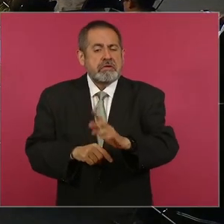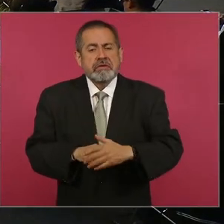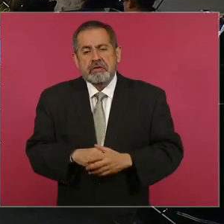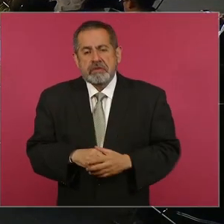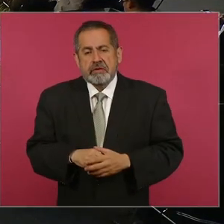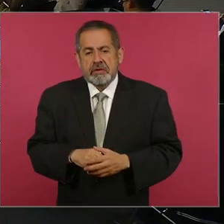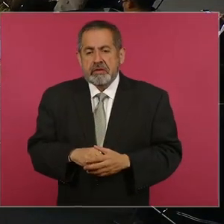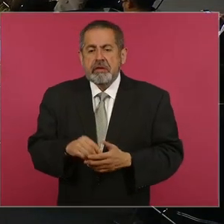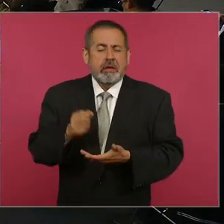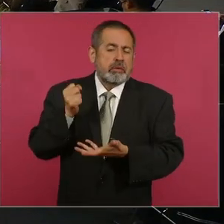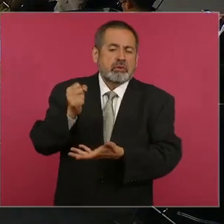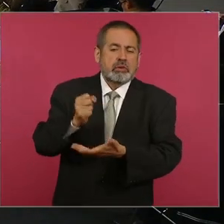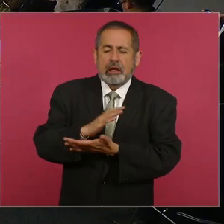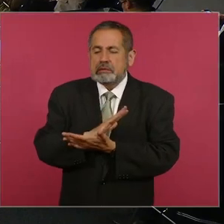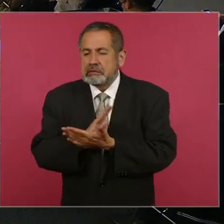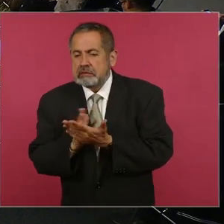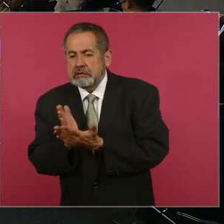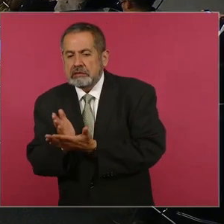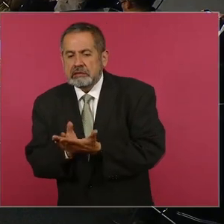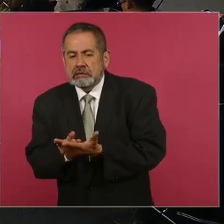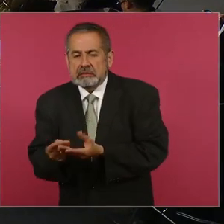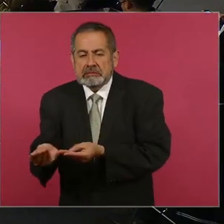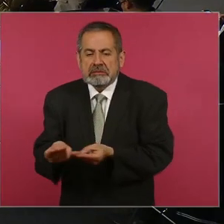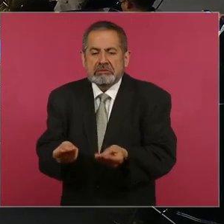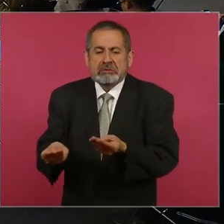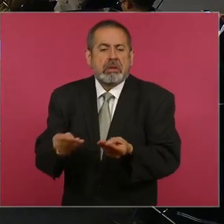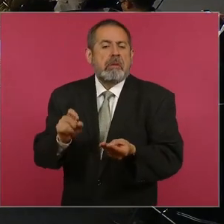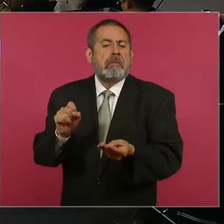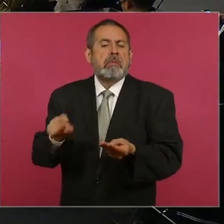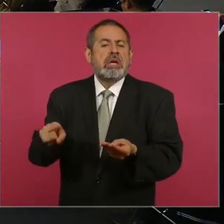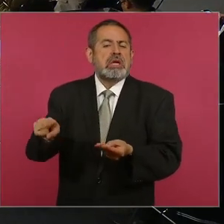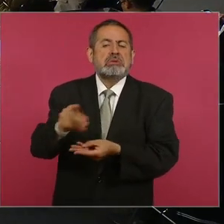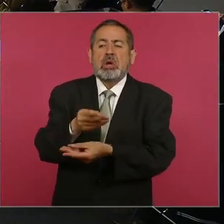se lo repartían entre los mismos